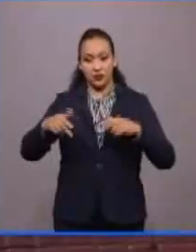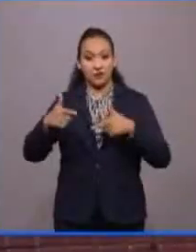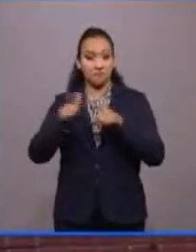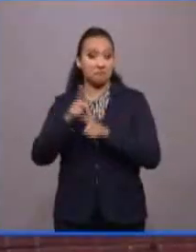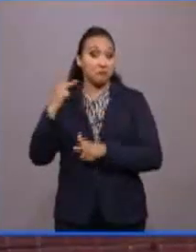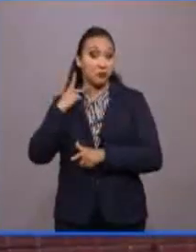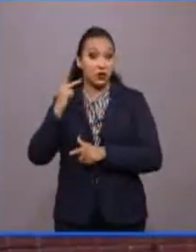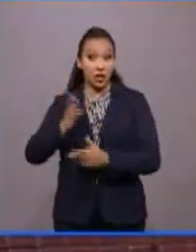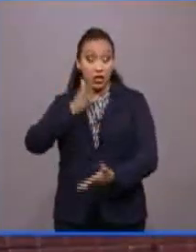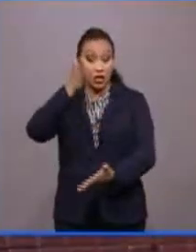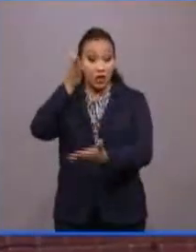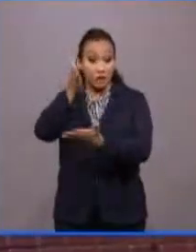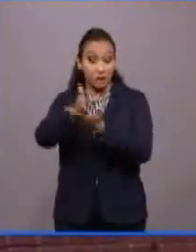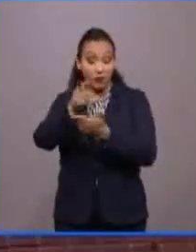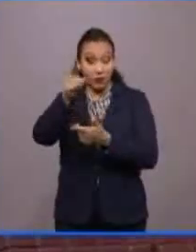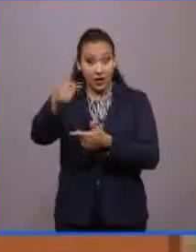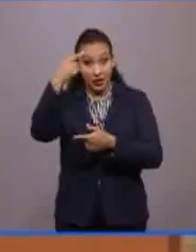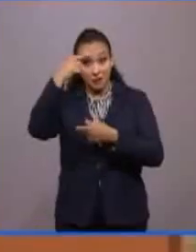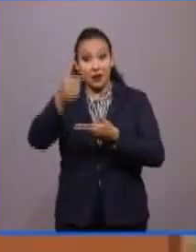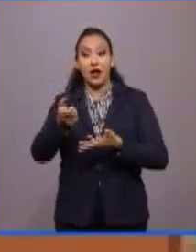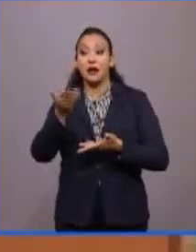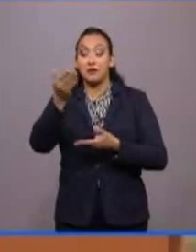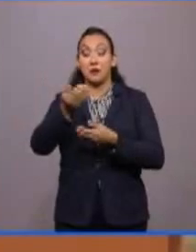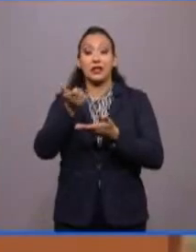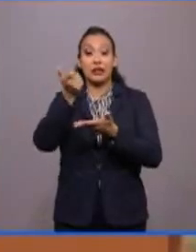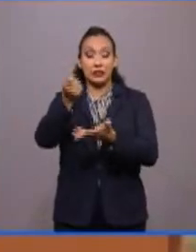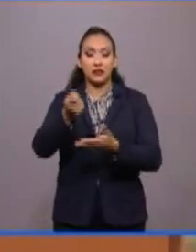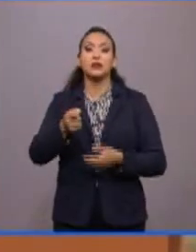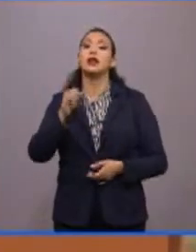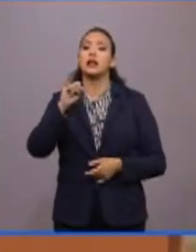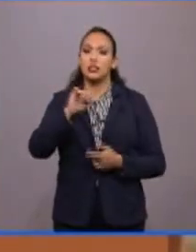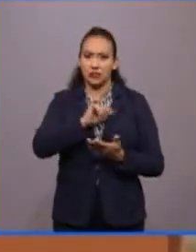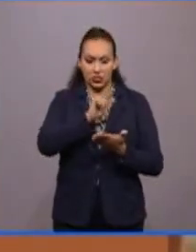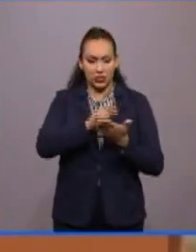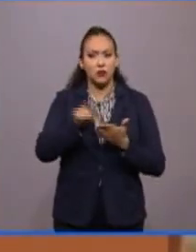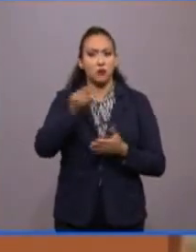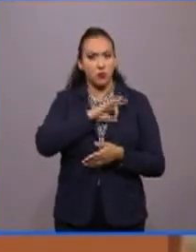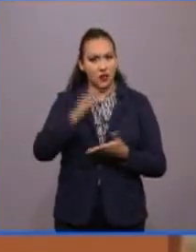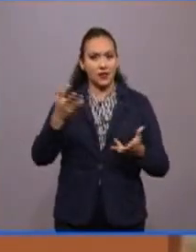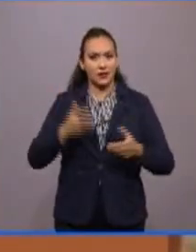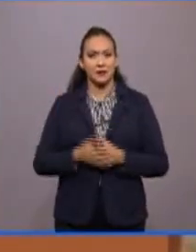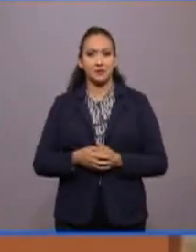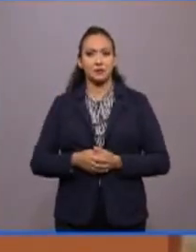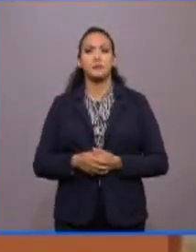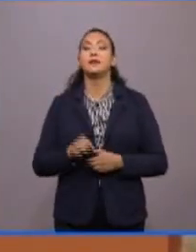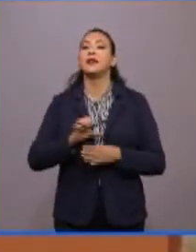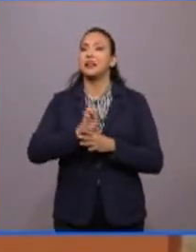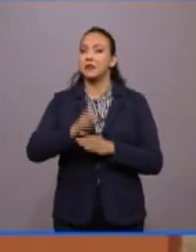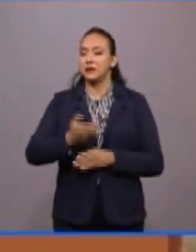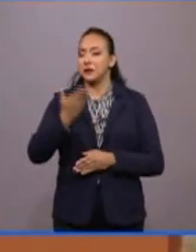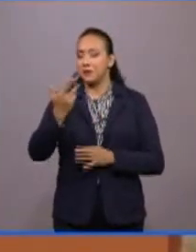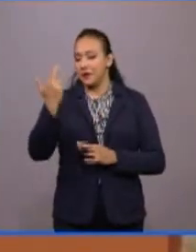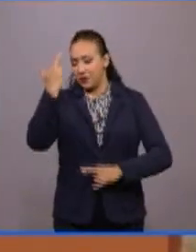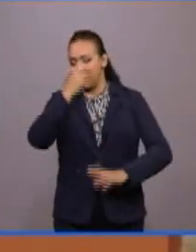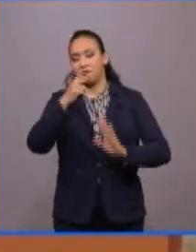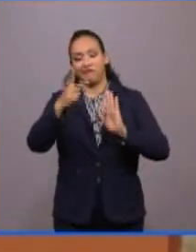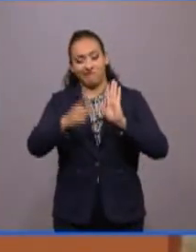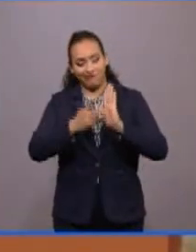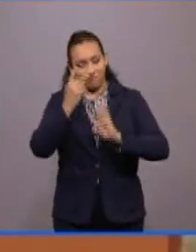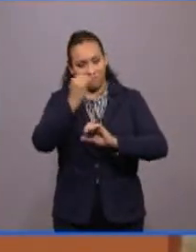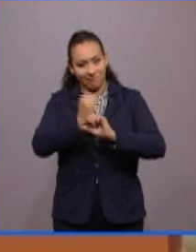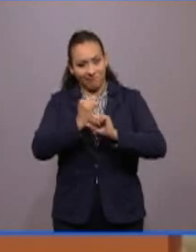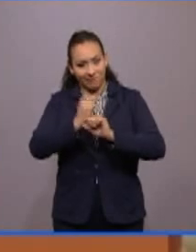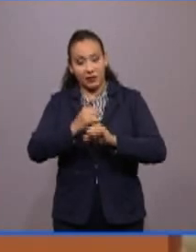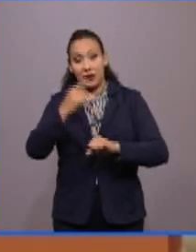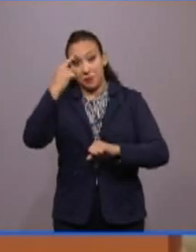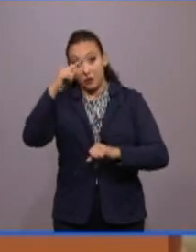que acudieron al OPLE a promover los recursos sí están legitimados para ello, por lo que ordenó analizar el fondo de los mismos de